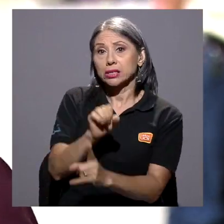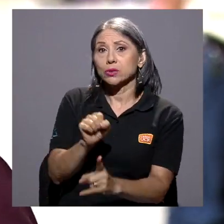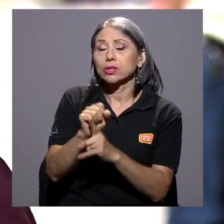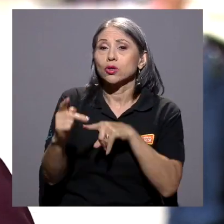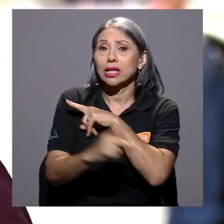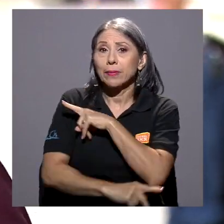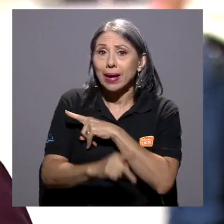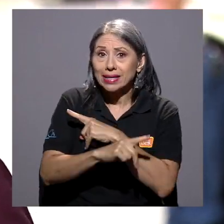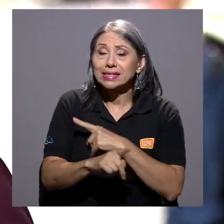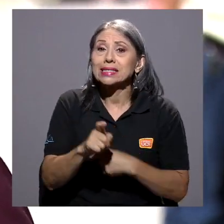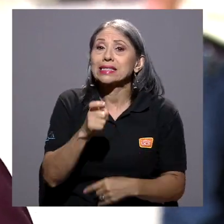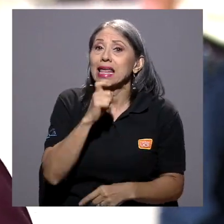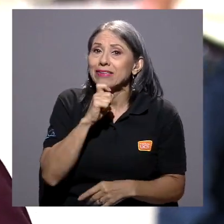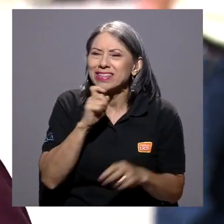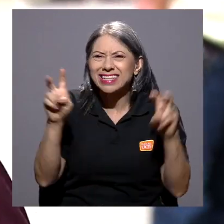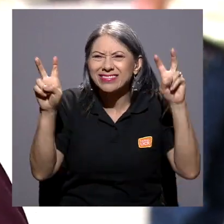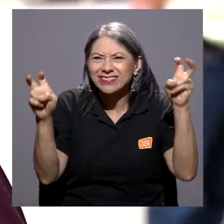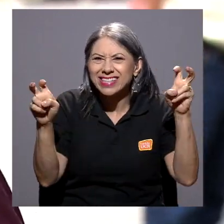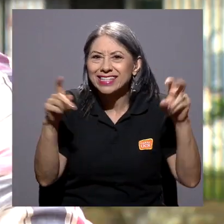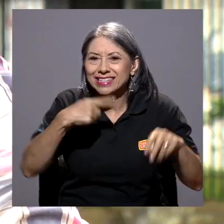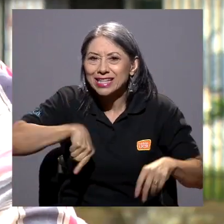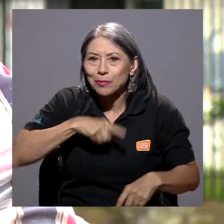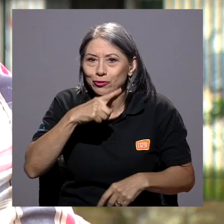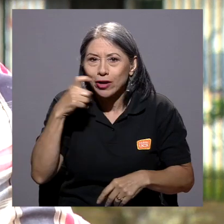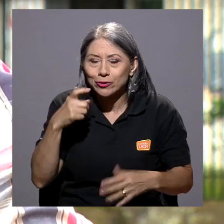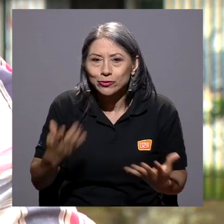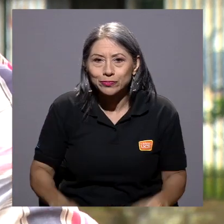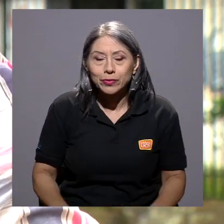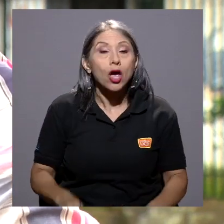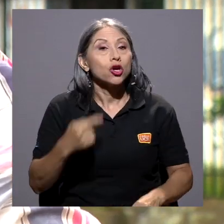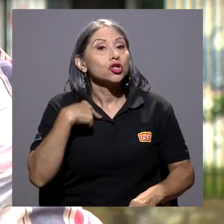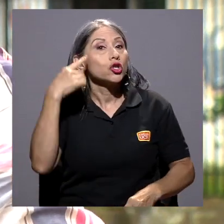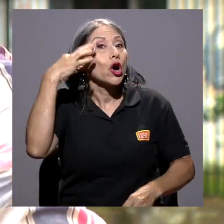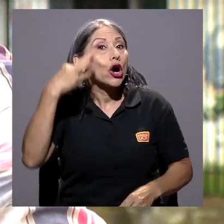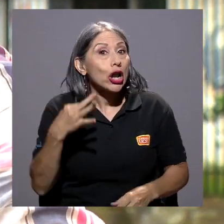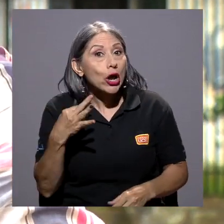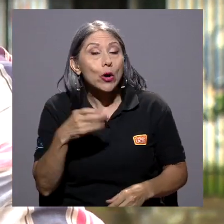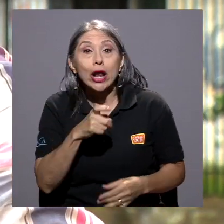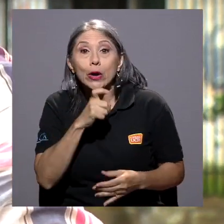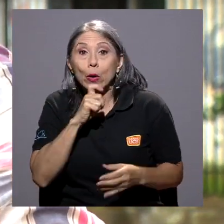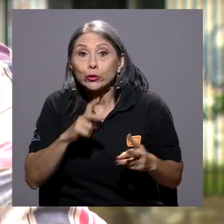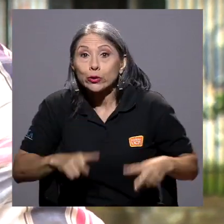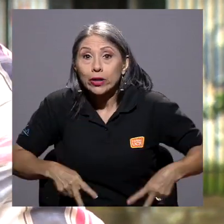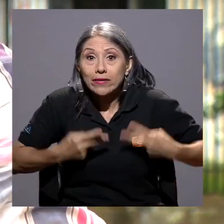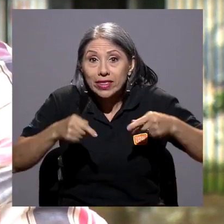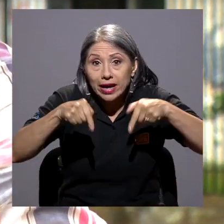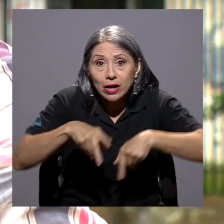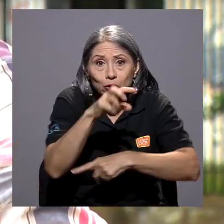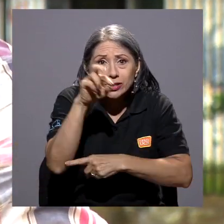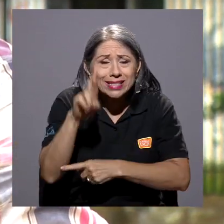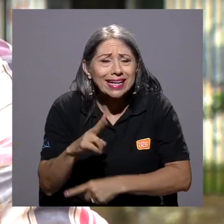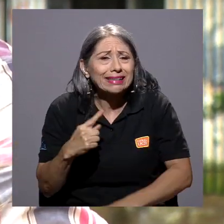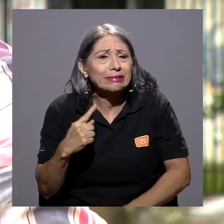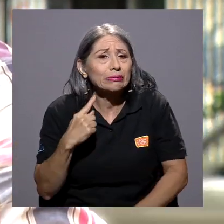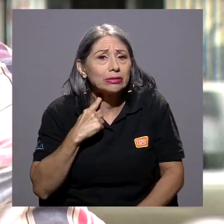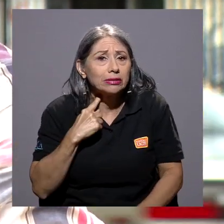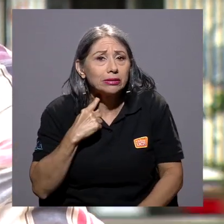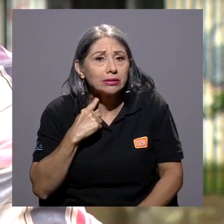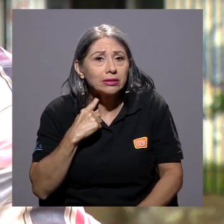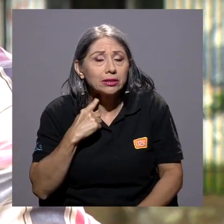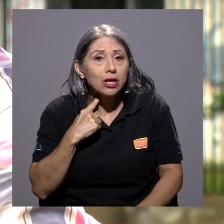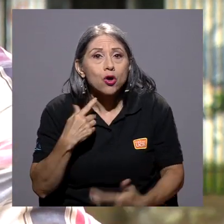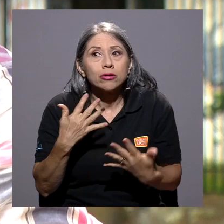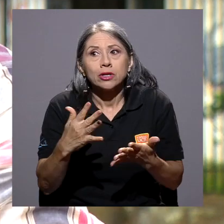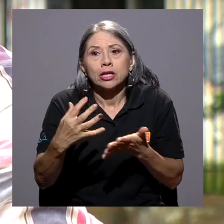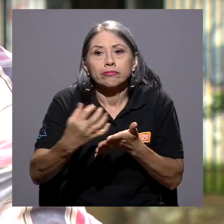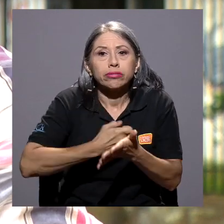país, estamos feos, como dicen, ¿verdad? Yo pienso que el costo de vida acá en Costa Rica es súper carísimo. O sea, empezando